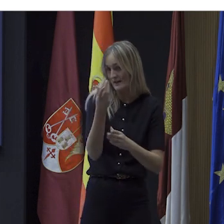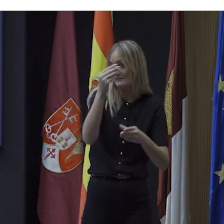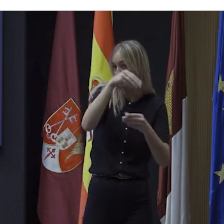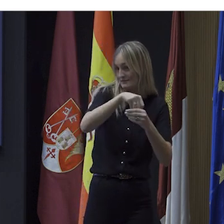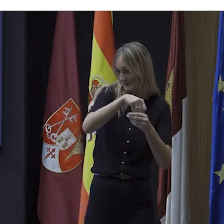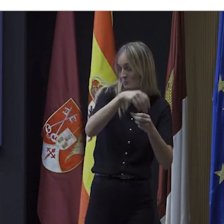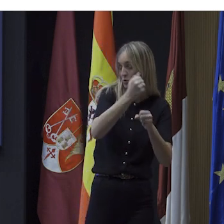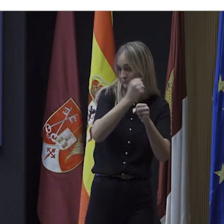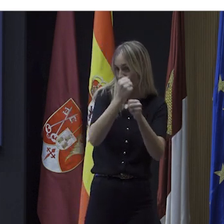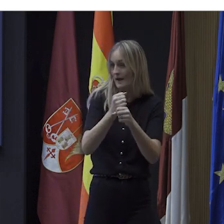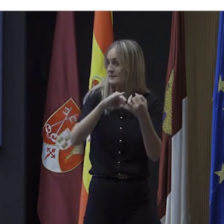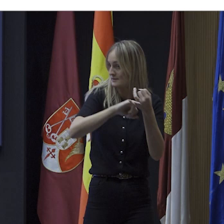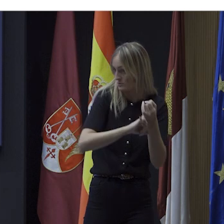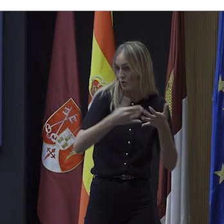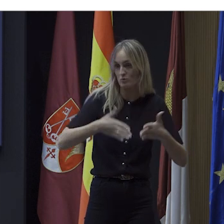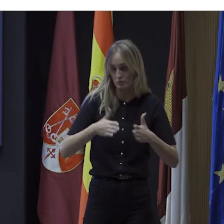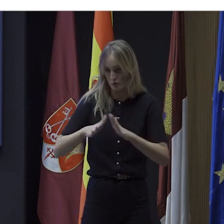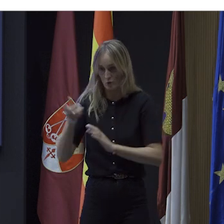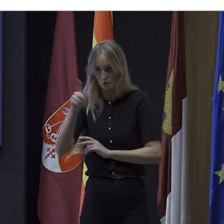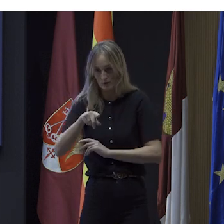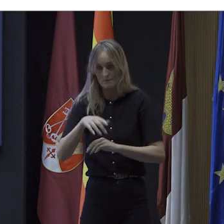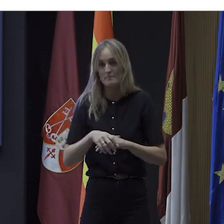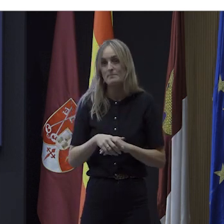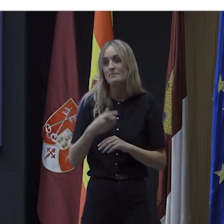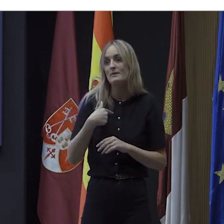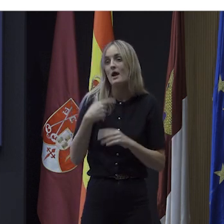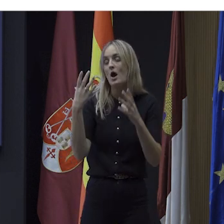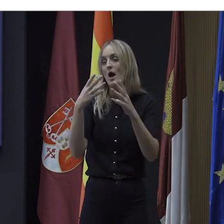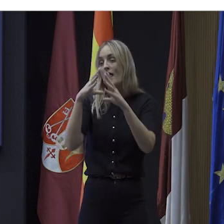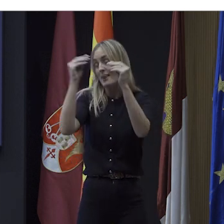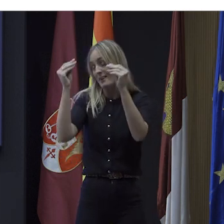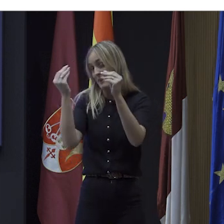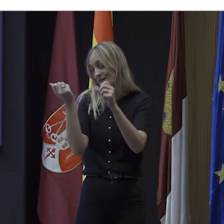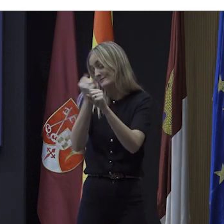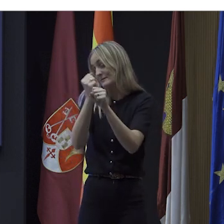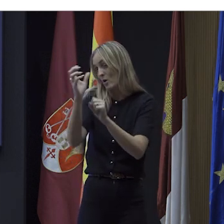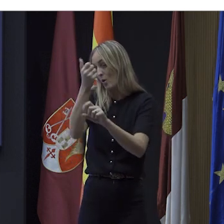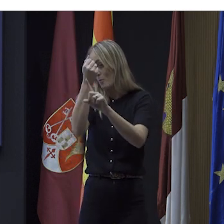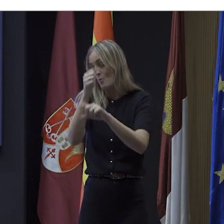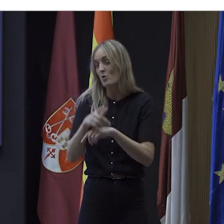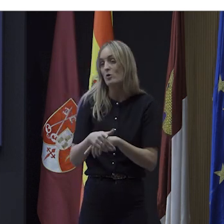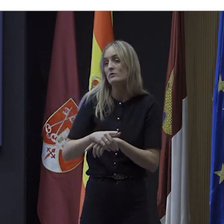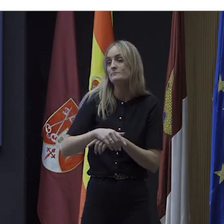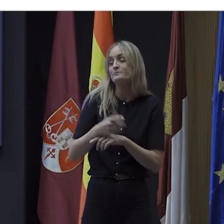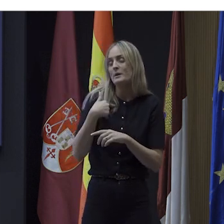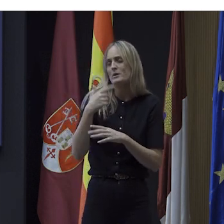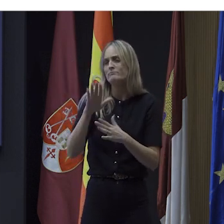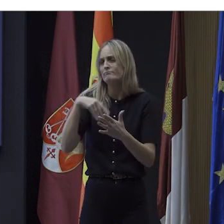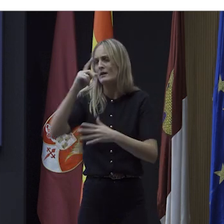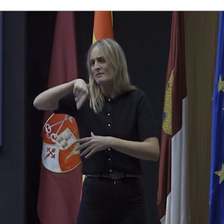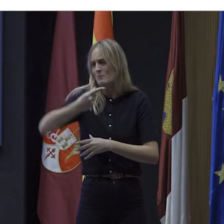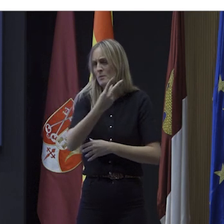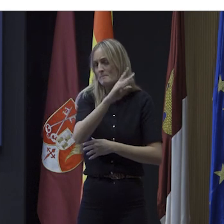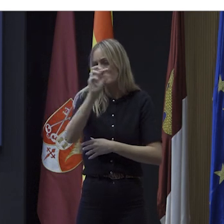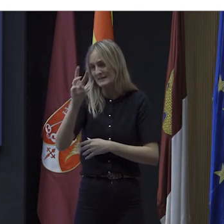se casó, tuvo hijos, acabó su residencia, se fue a la Segunda Guerra Mundial, pero bueno, al cabo de 23 años fue